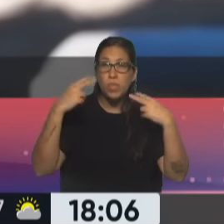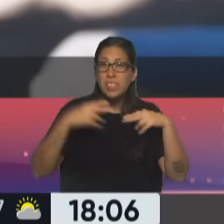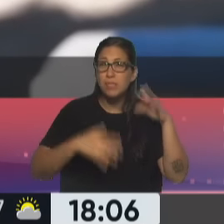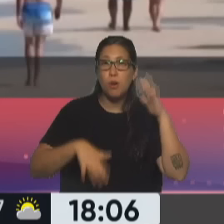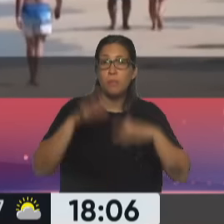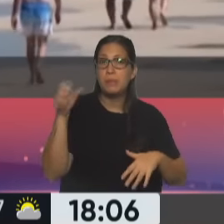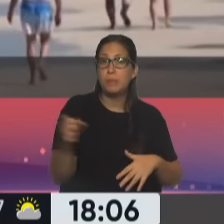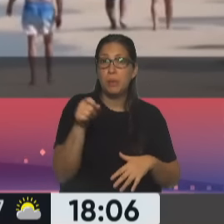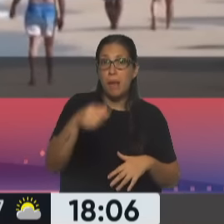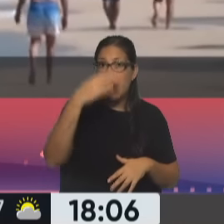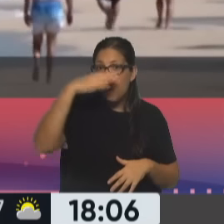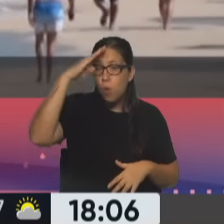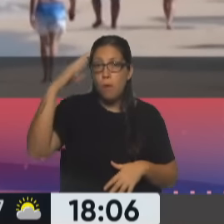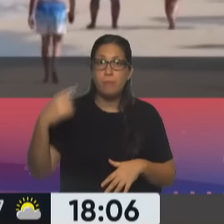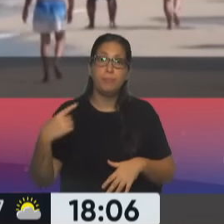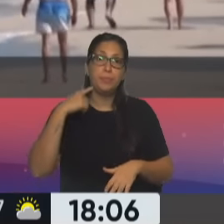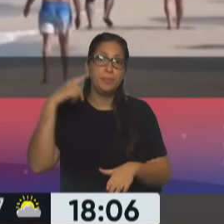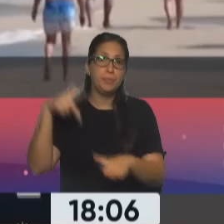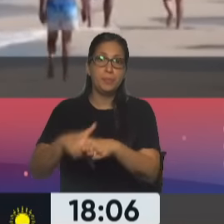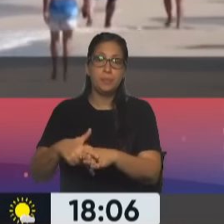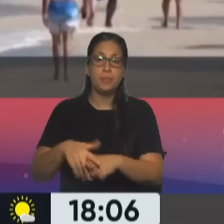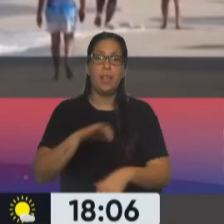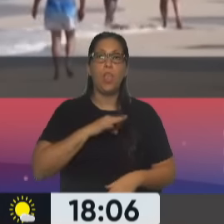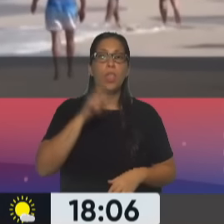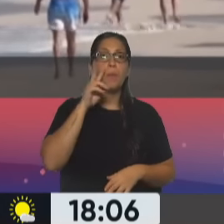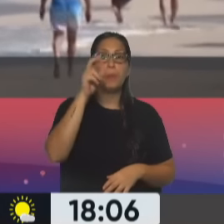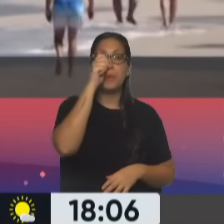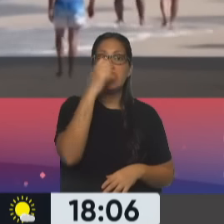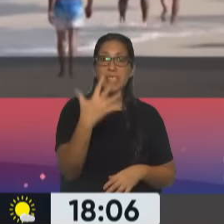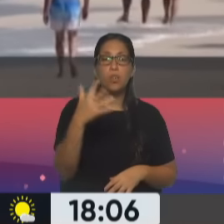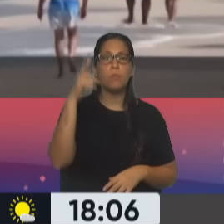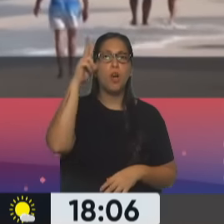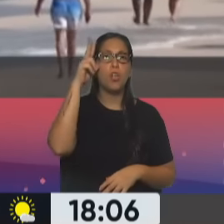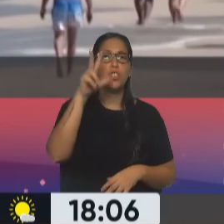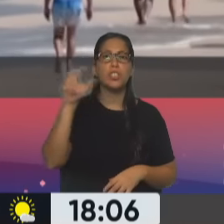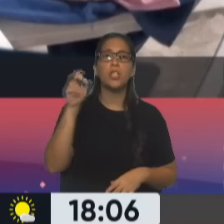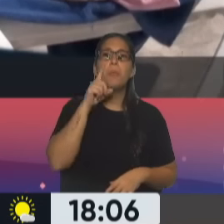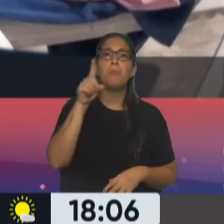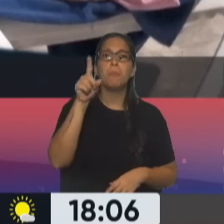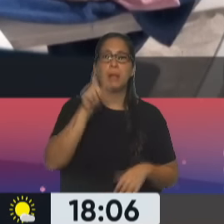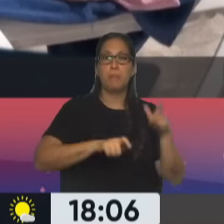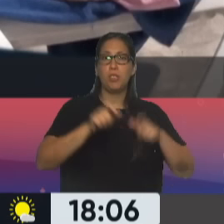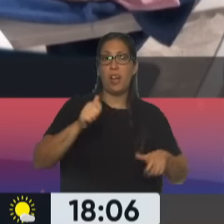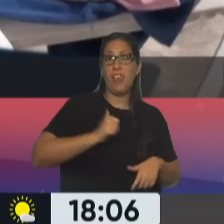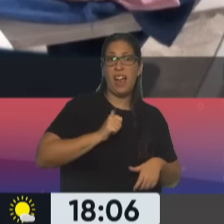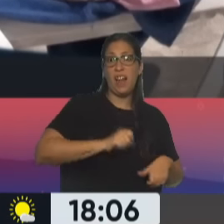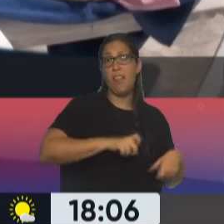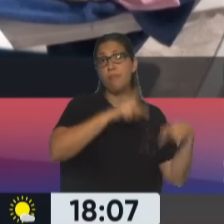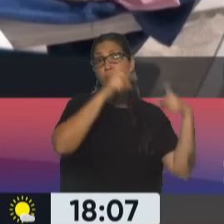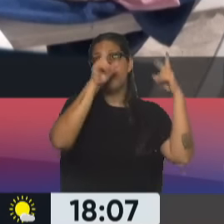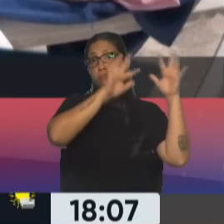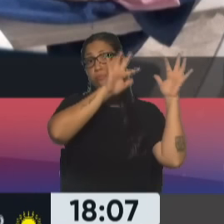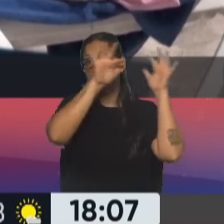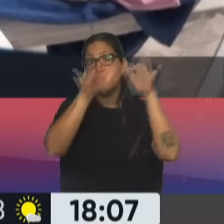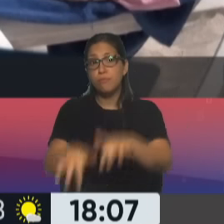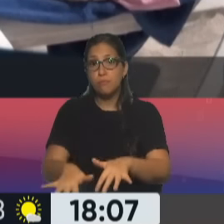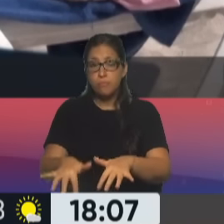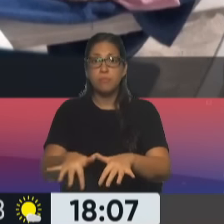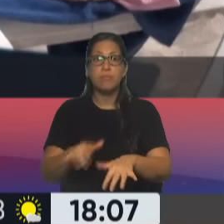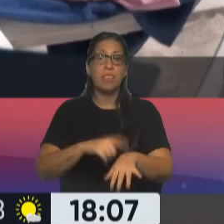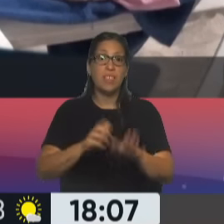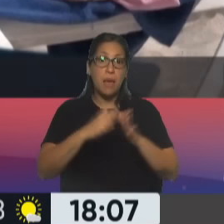el turismo. En 2025 recibió casi 800.000 veraneantes canadienses. En ese mismo periodo